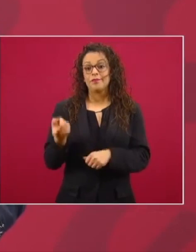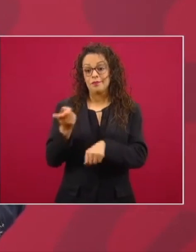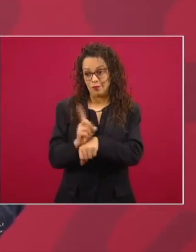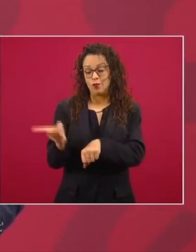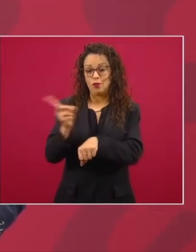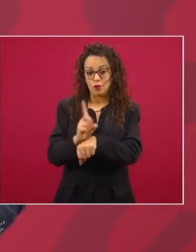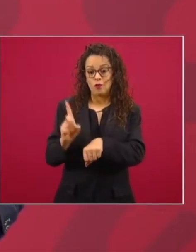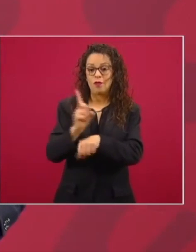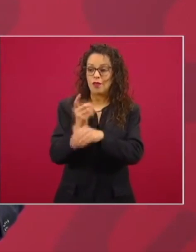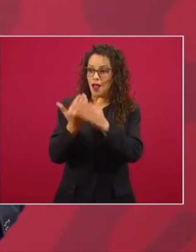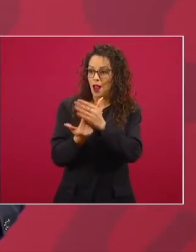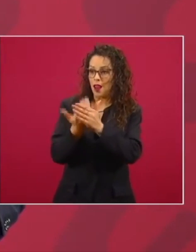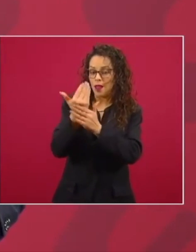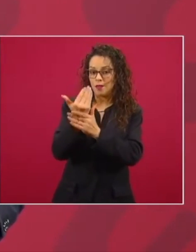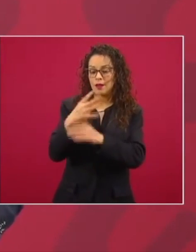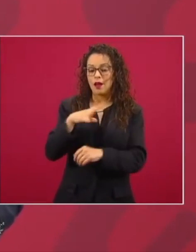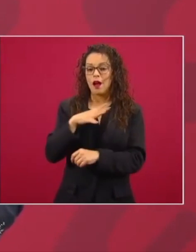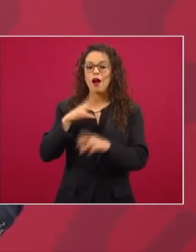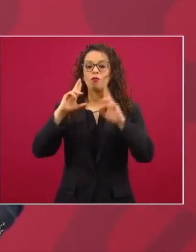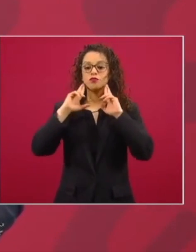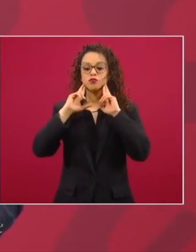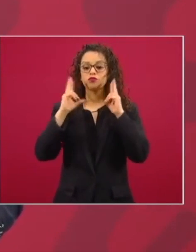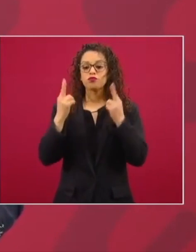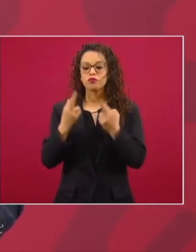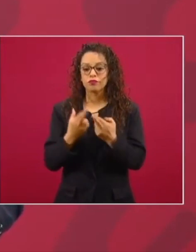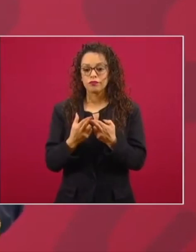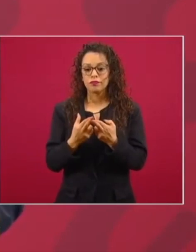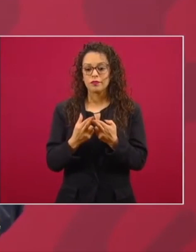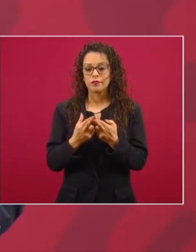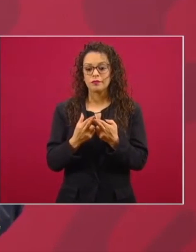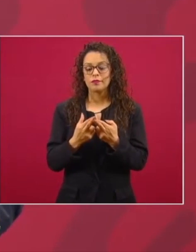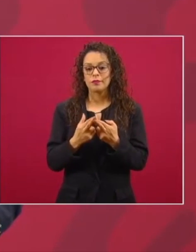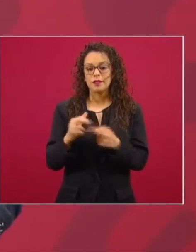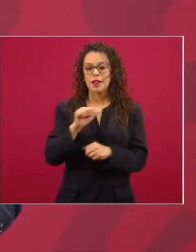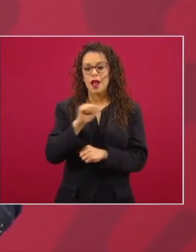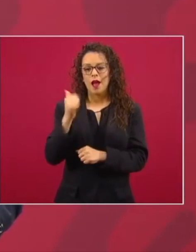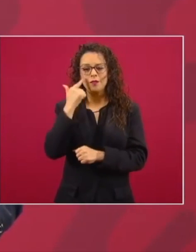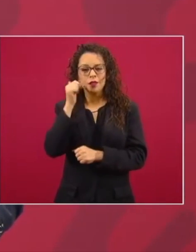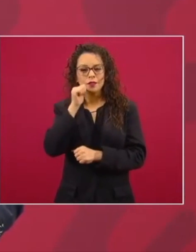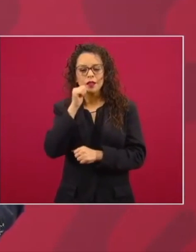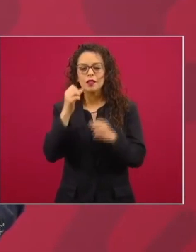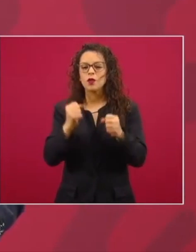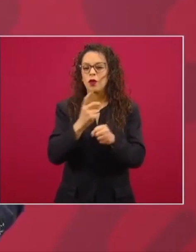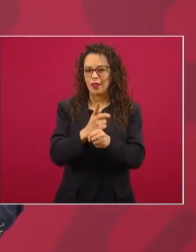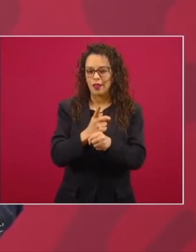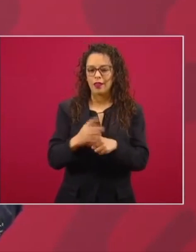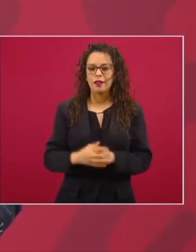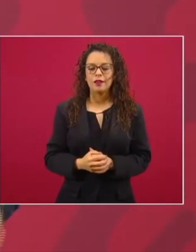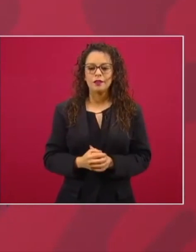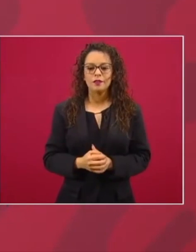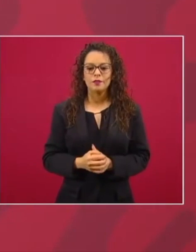presidente López Obrador dijo por primera vez que sí se ha hecho la prueba de COVID y que se la hace una vez a la semana, los